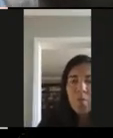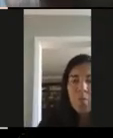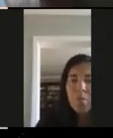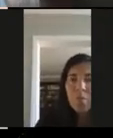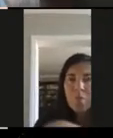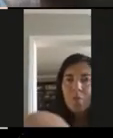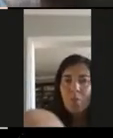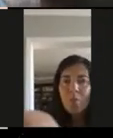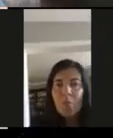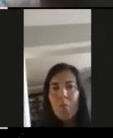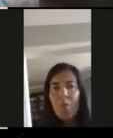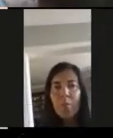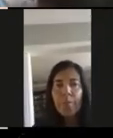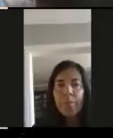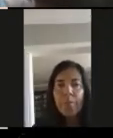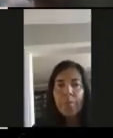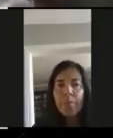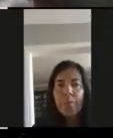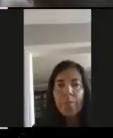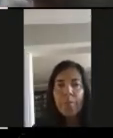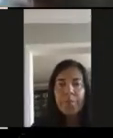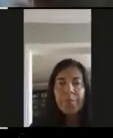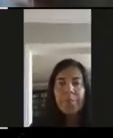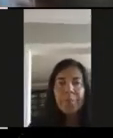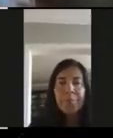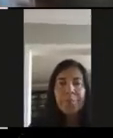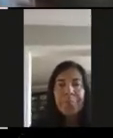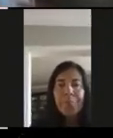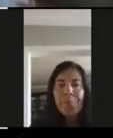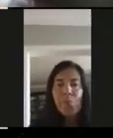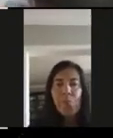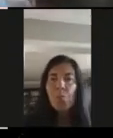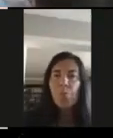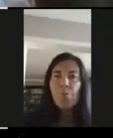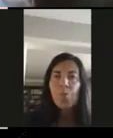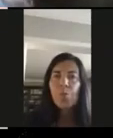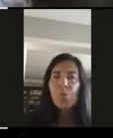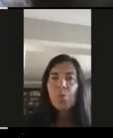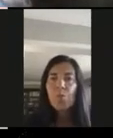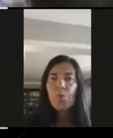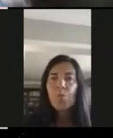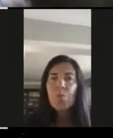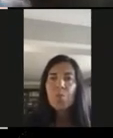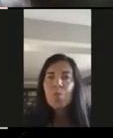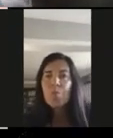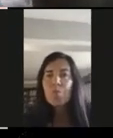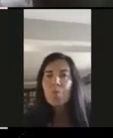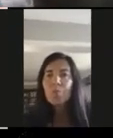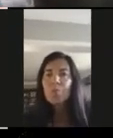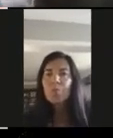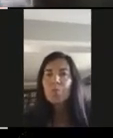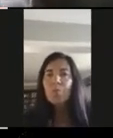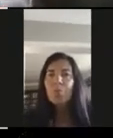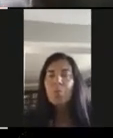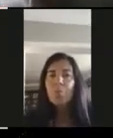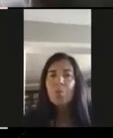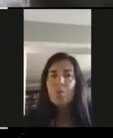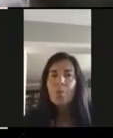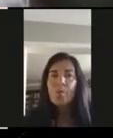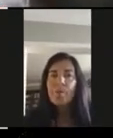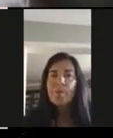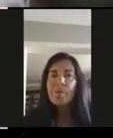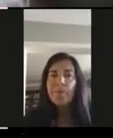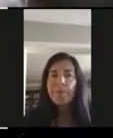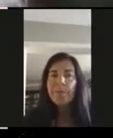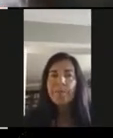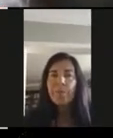la formación que va adquiriendo esta criatura su padre como habíamos dicho era periodista y tenía una biblioteca